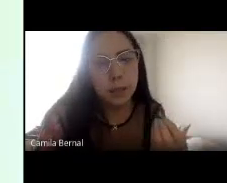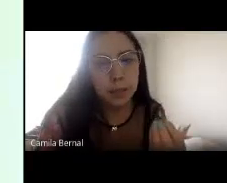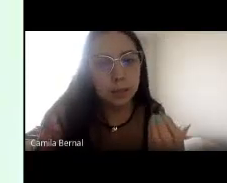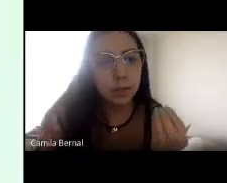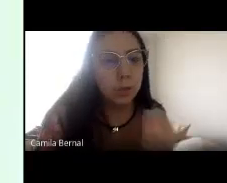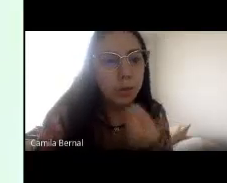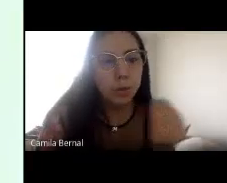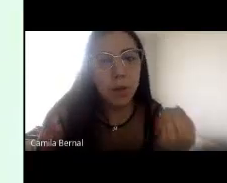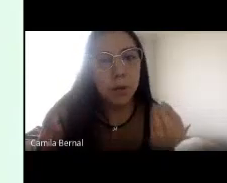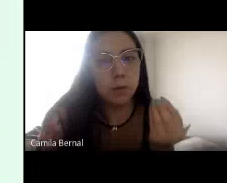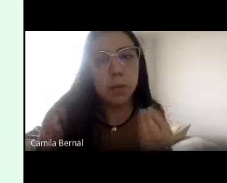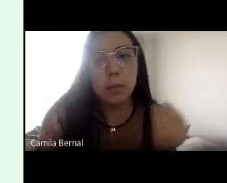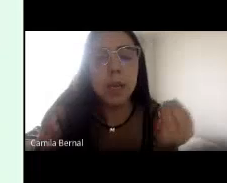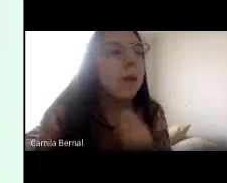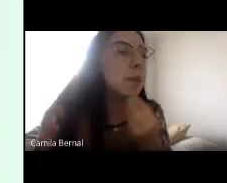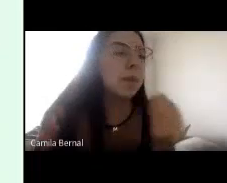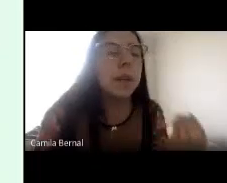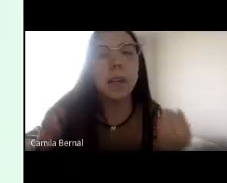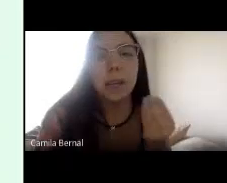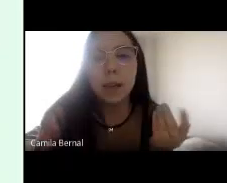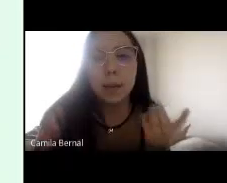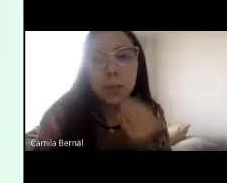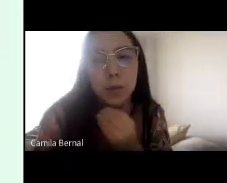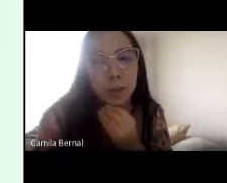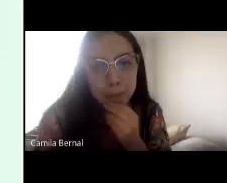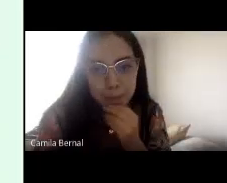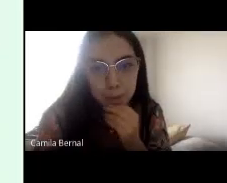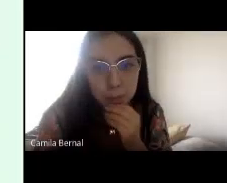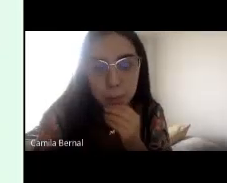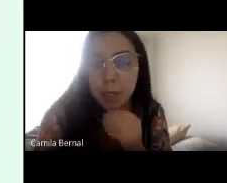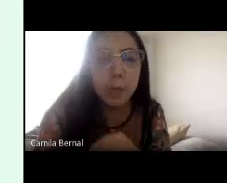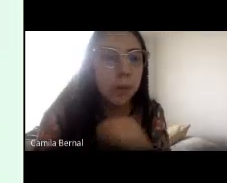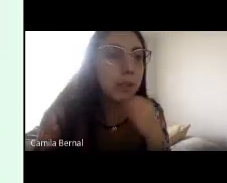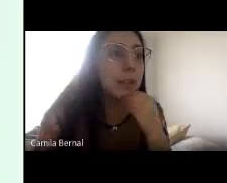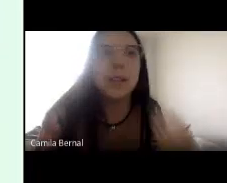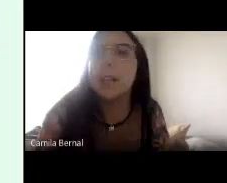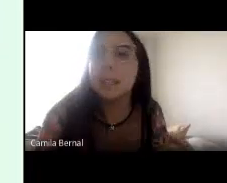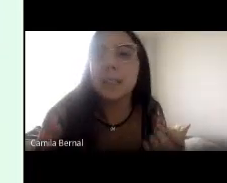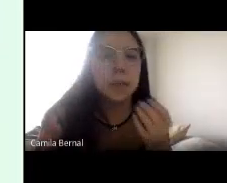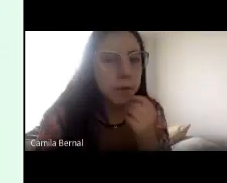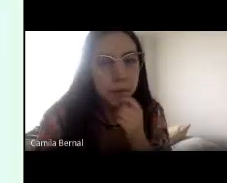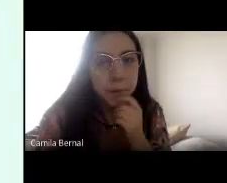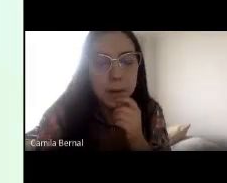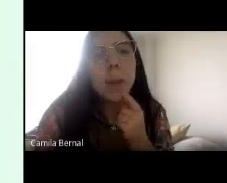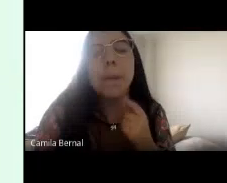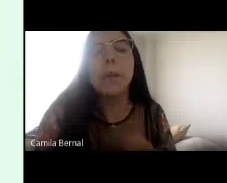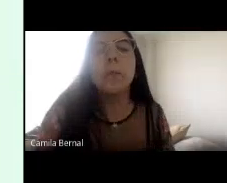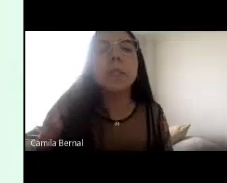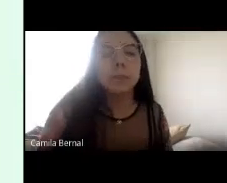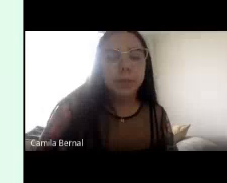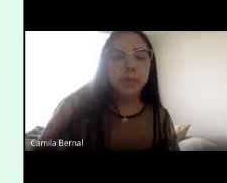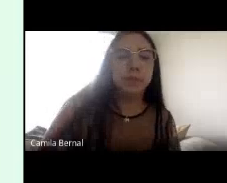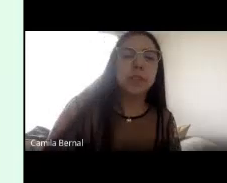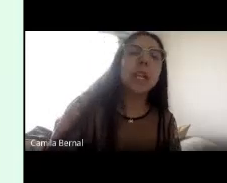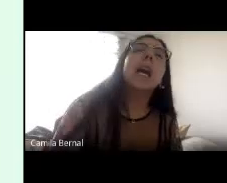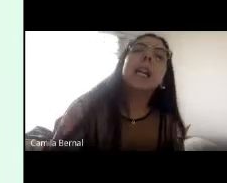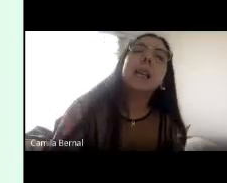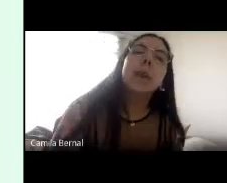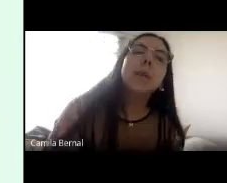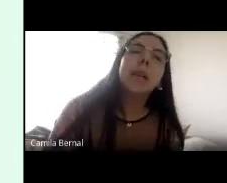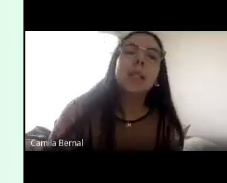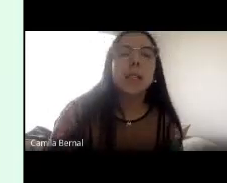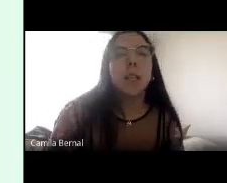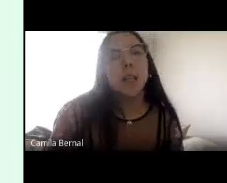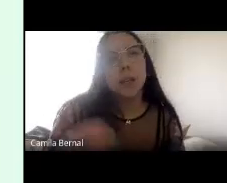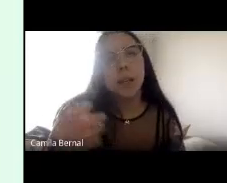que éstas consuman un agua contaminada, pues van a generar un problema de salud pública porque tanta gente se va a enfermar. Pero pues ya a